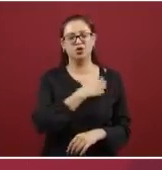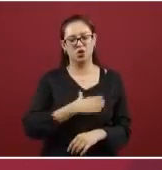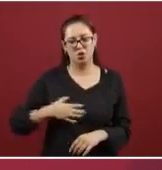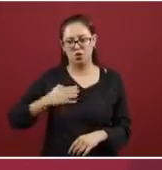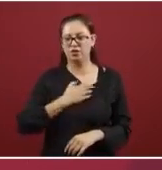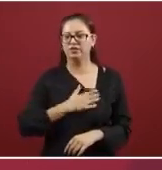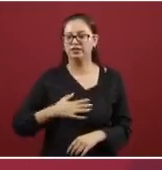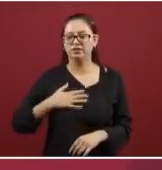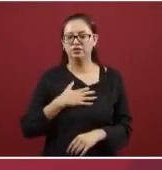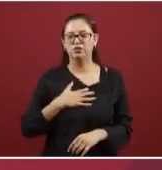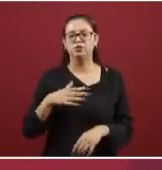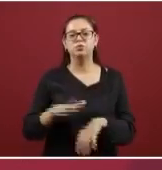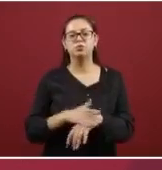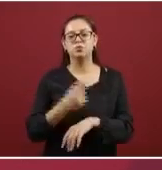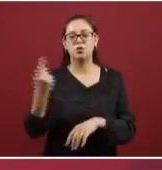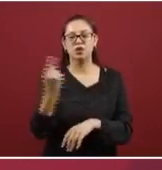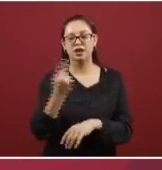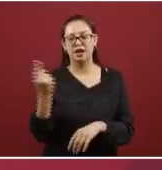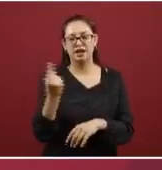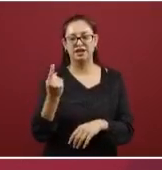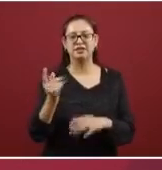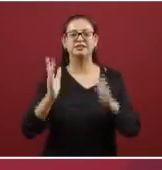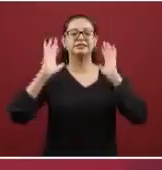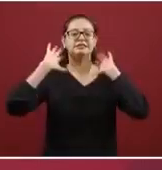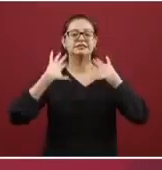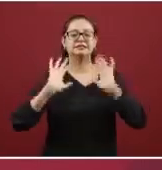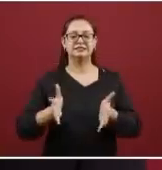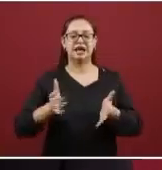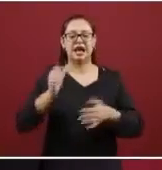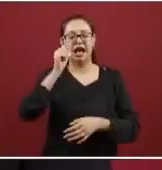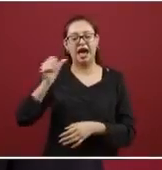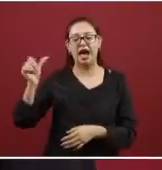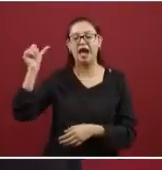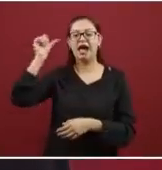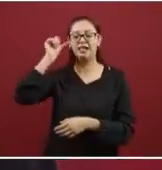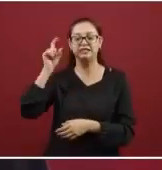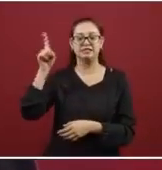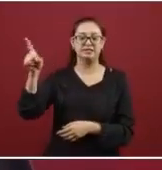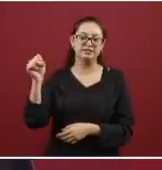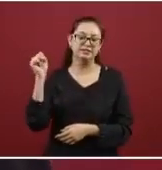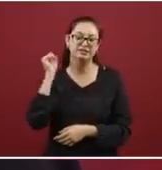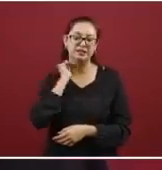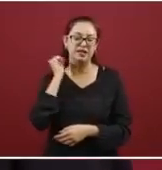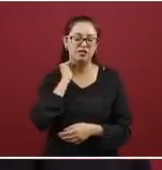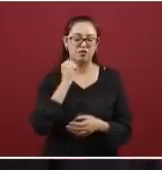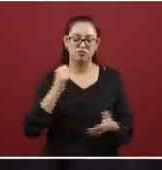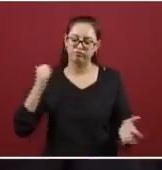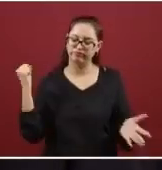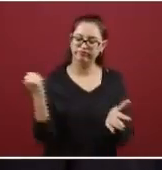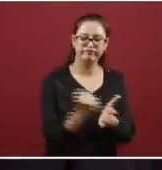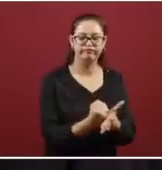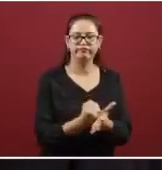muy satisfechos por la aprobación ayer en el Senado